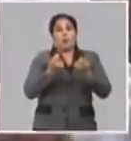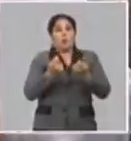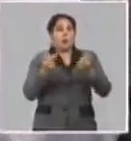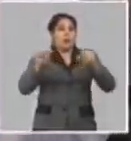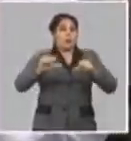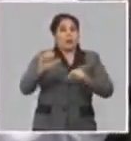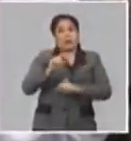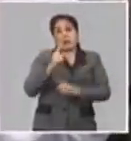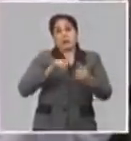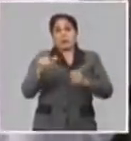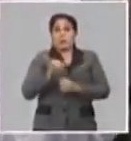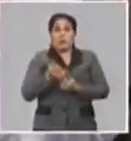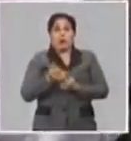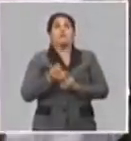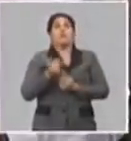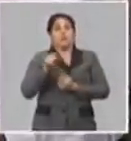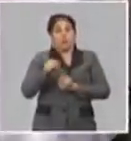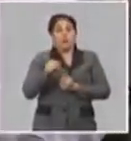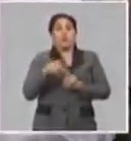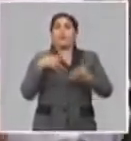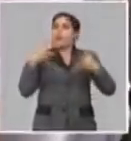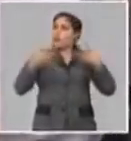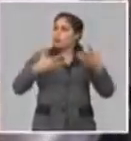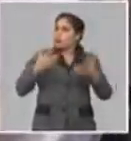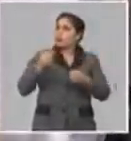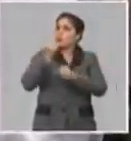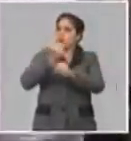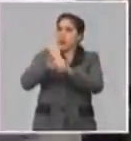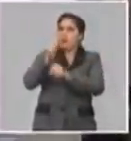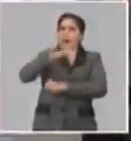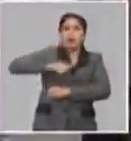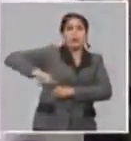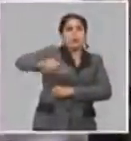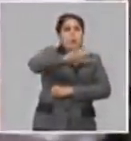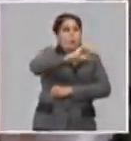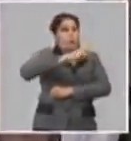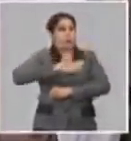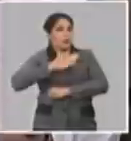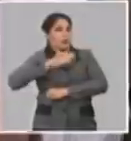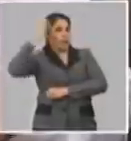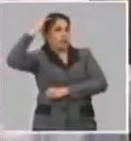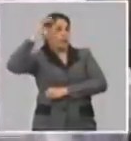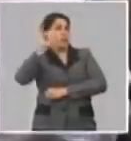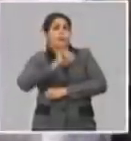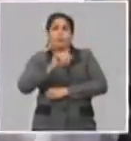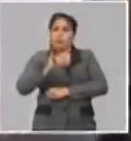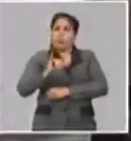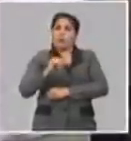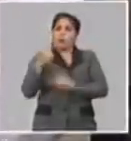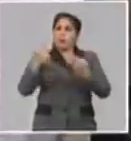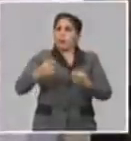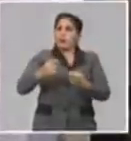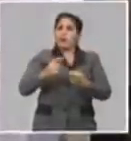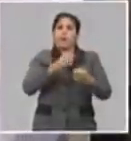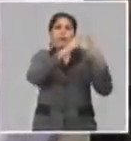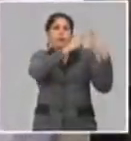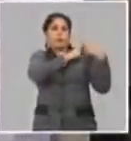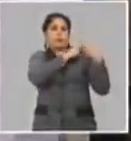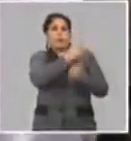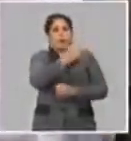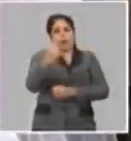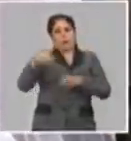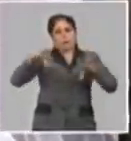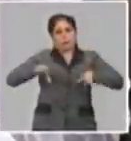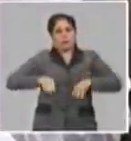también. Y los sistemas de incentivos tienen que funcionar por igual en el sector estatal o en el no estatal. Y tienen que ver también con la responsabilidad que se